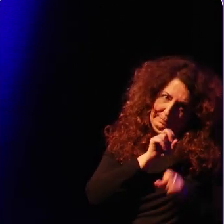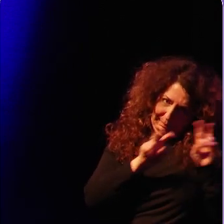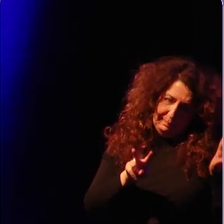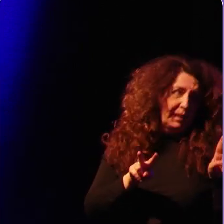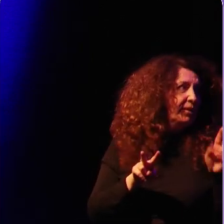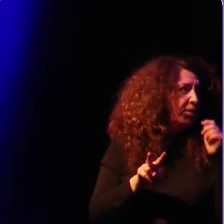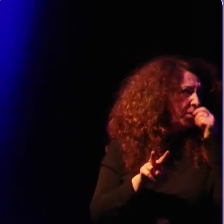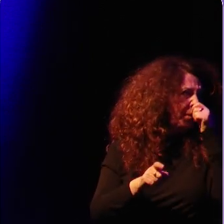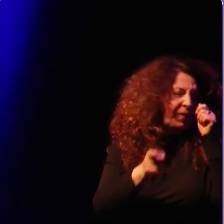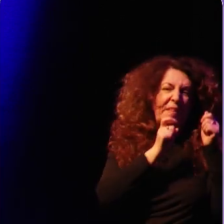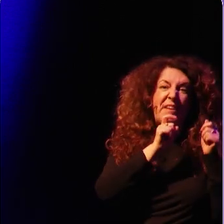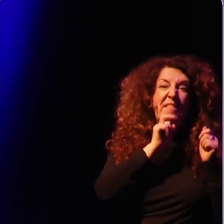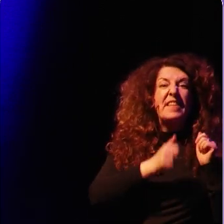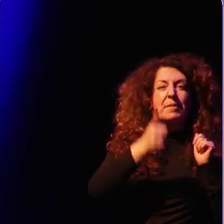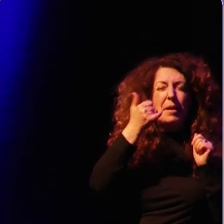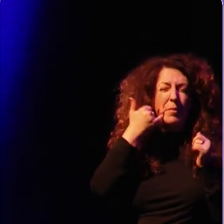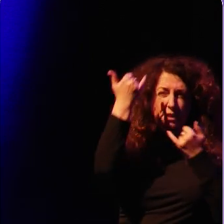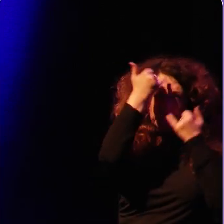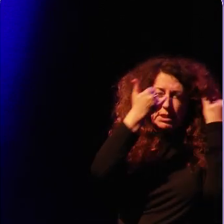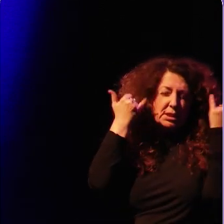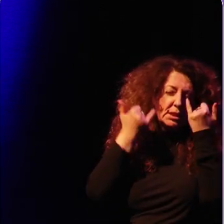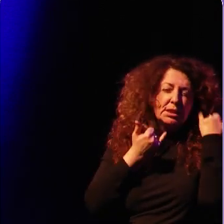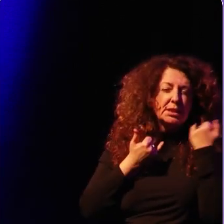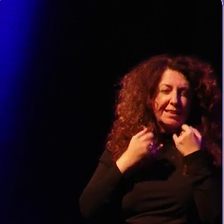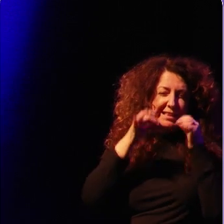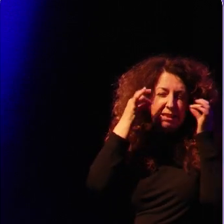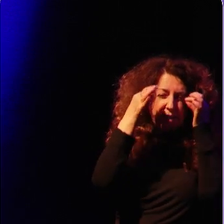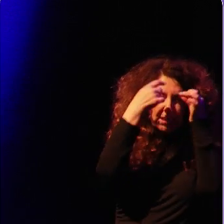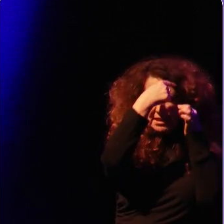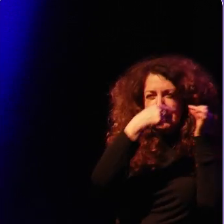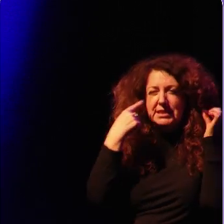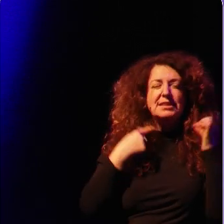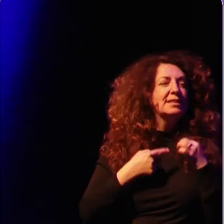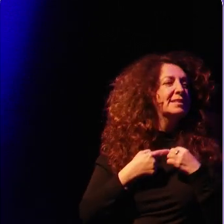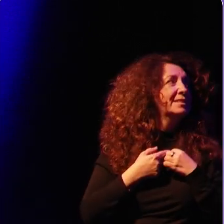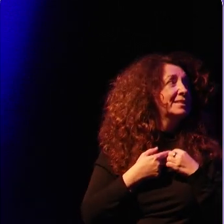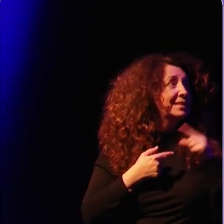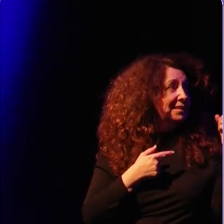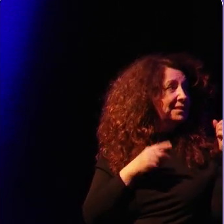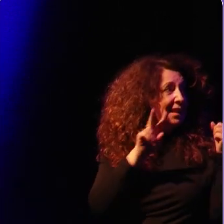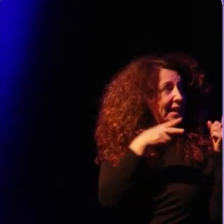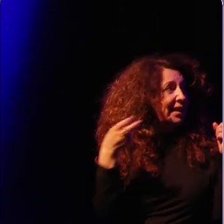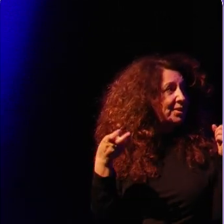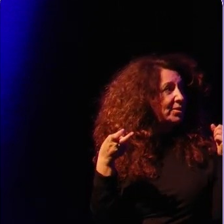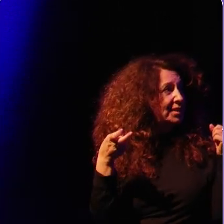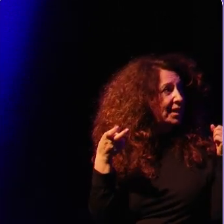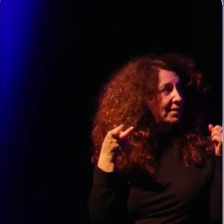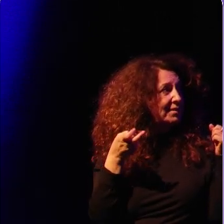qué? Porque esa cara está toda cortada. Pues ese es el resultado.